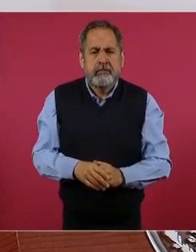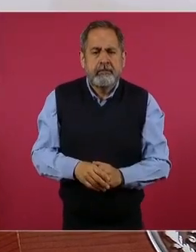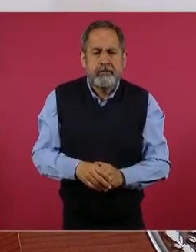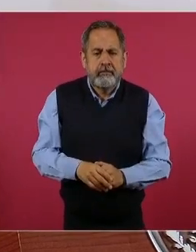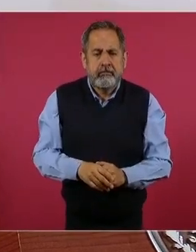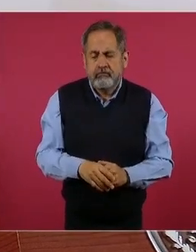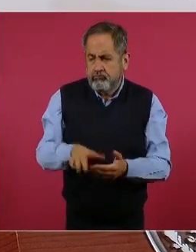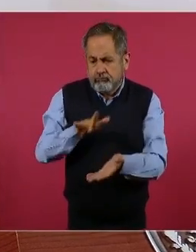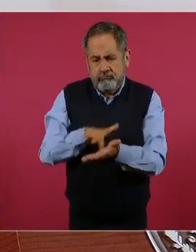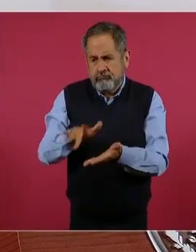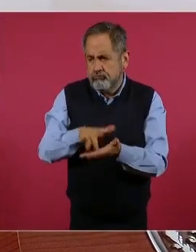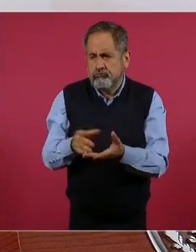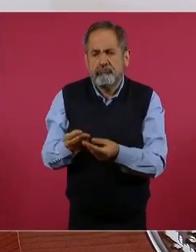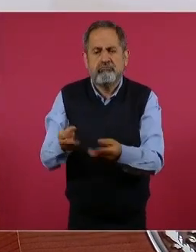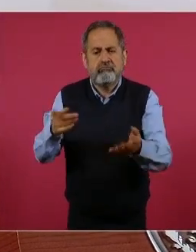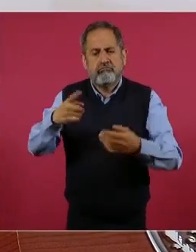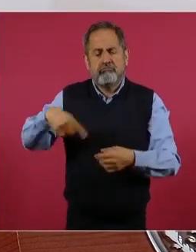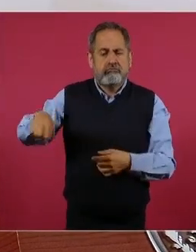Se apoyan